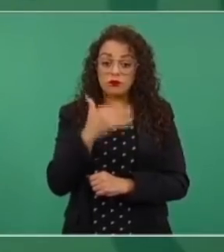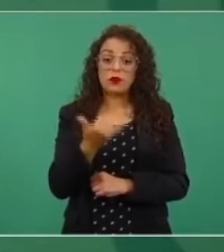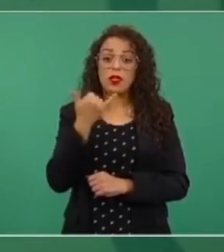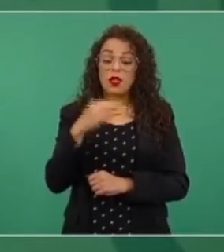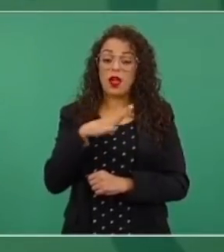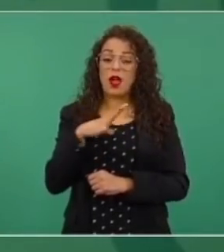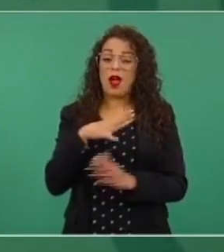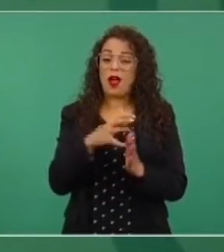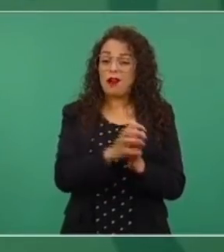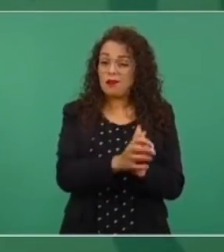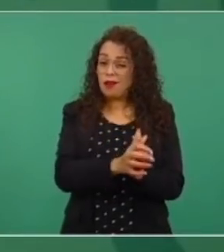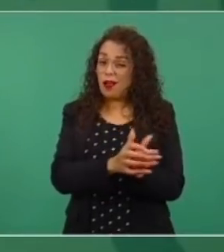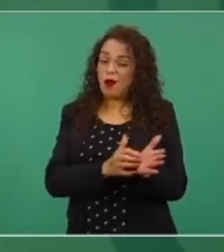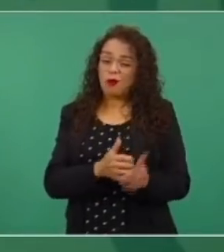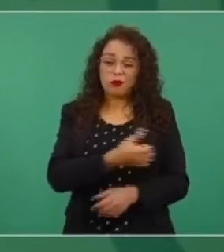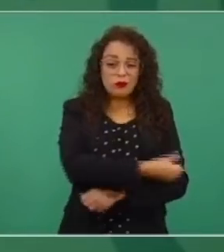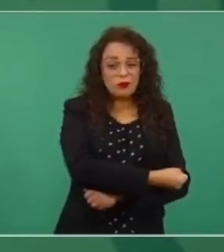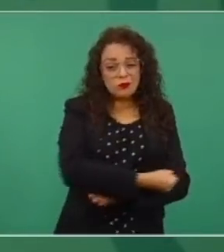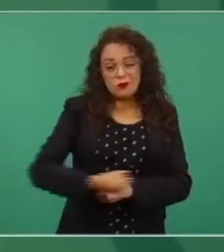austeridad.